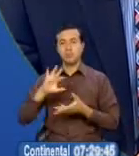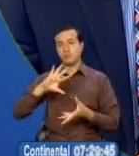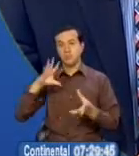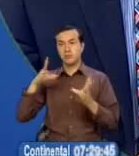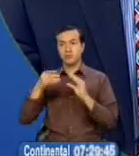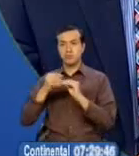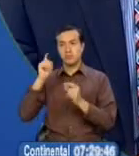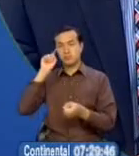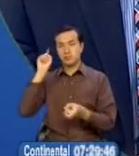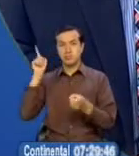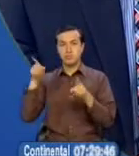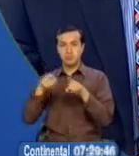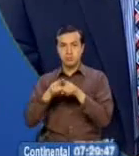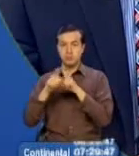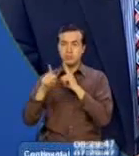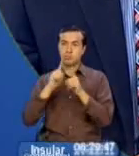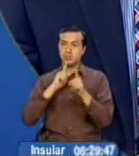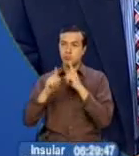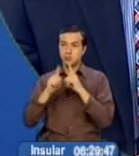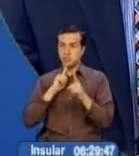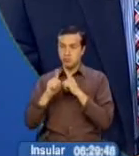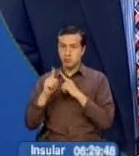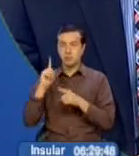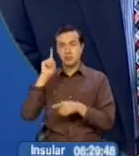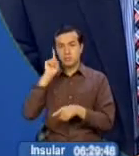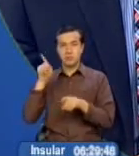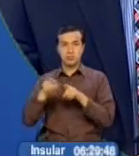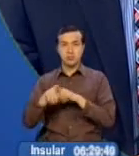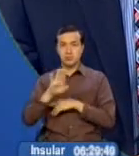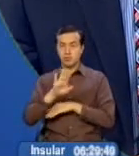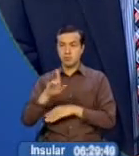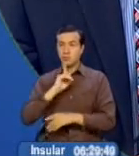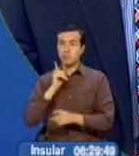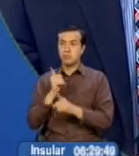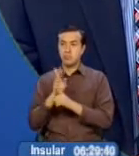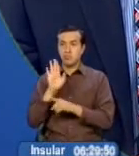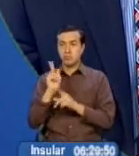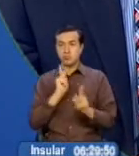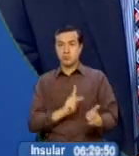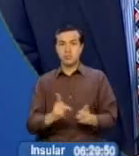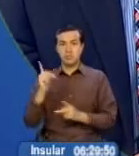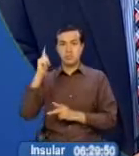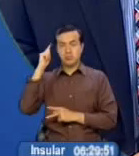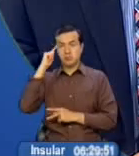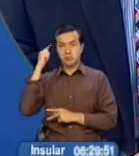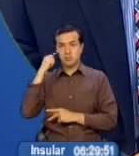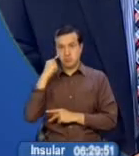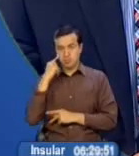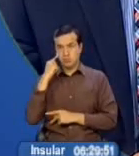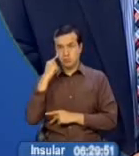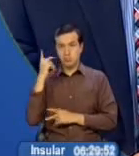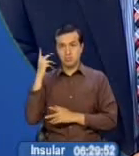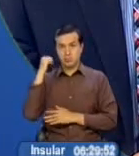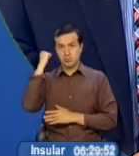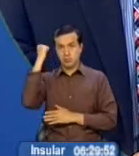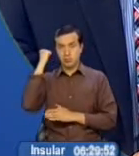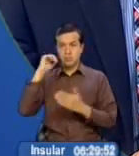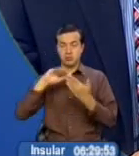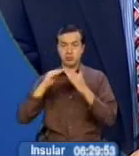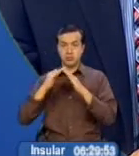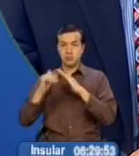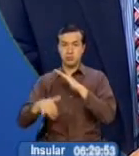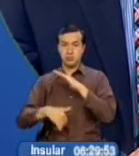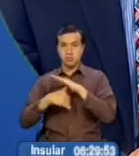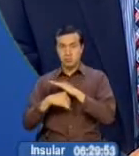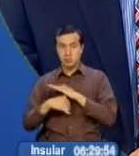a aquellos acuerdos de diálogo, aquellos acuerdos en los cuales, por supuesto, dentro de su plan de gobierno, van a incluir a los derechos de la comunidad